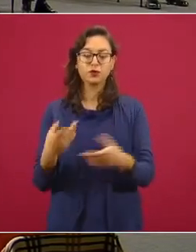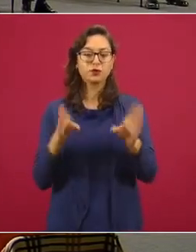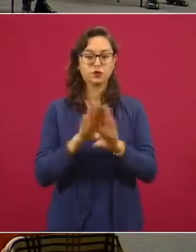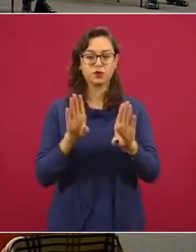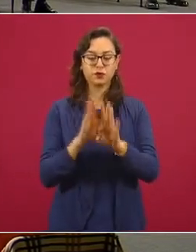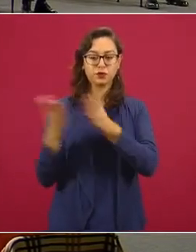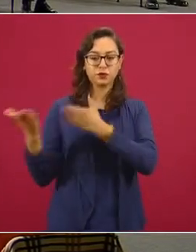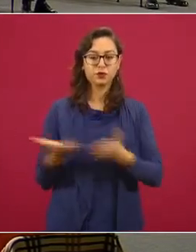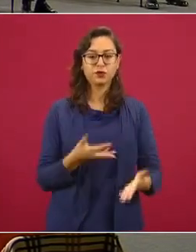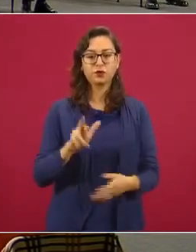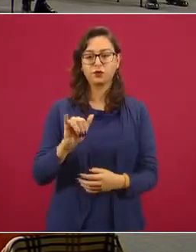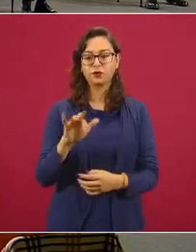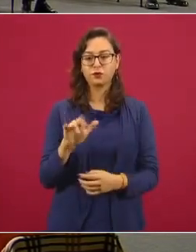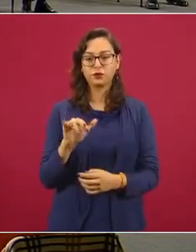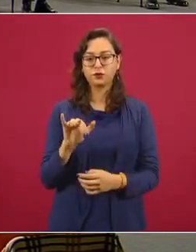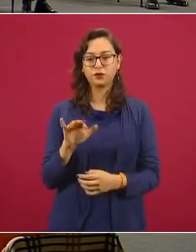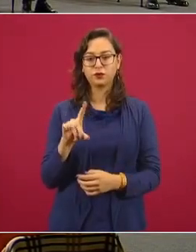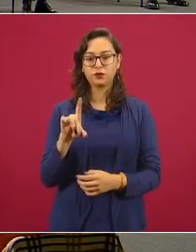tomar la palabra.